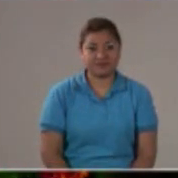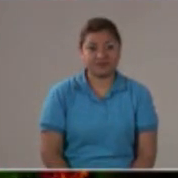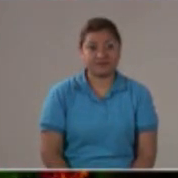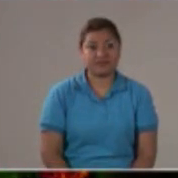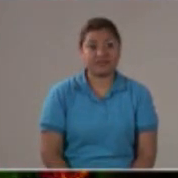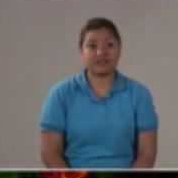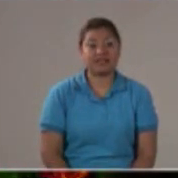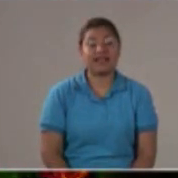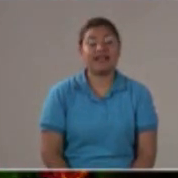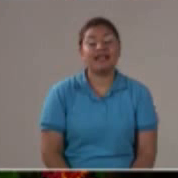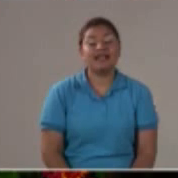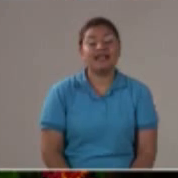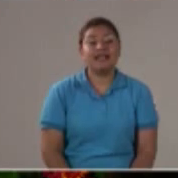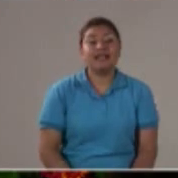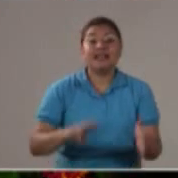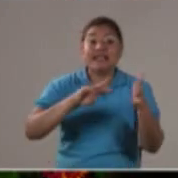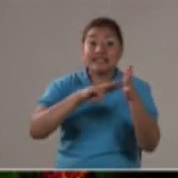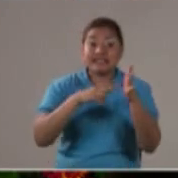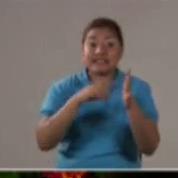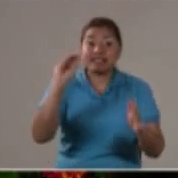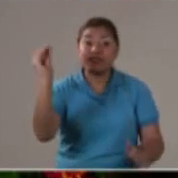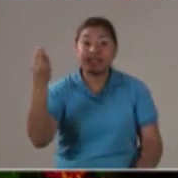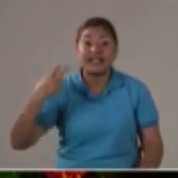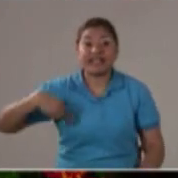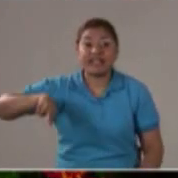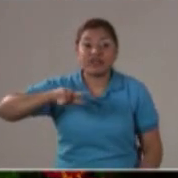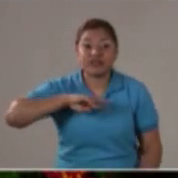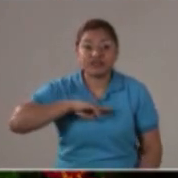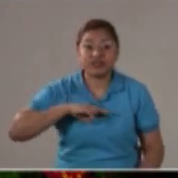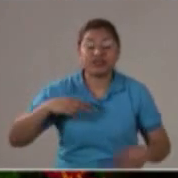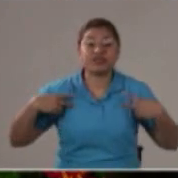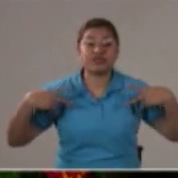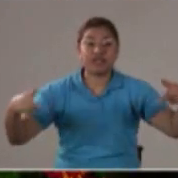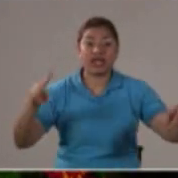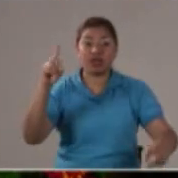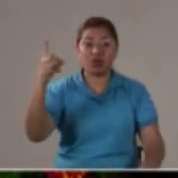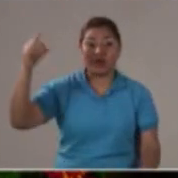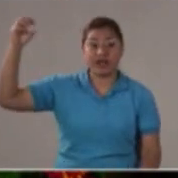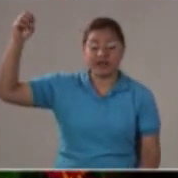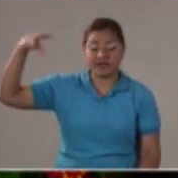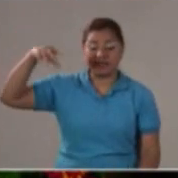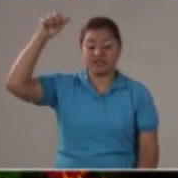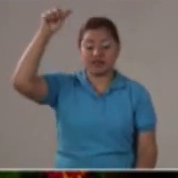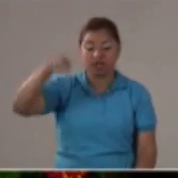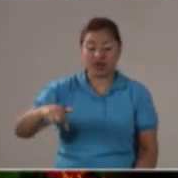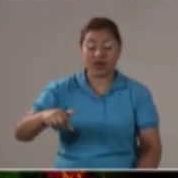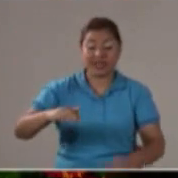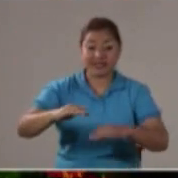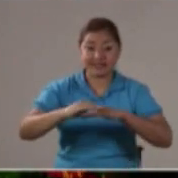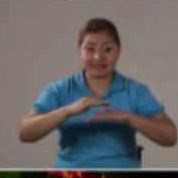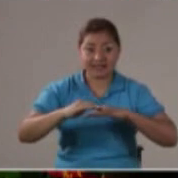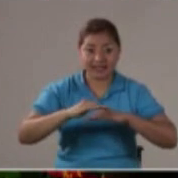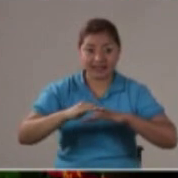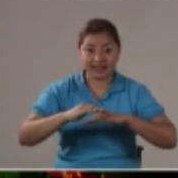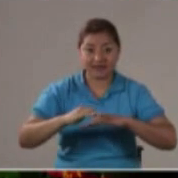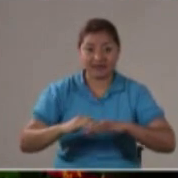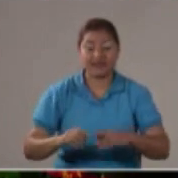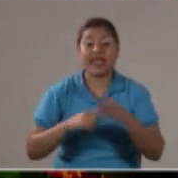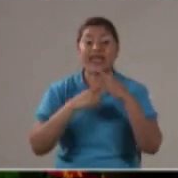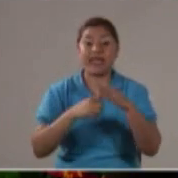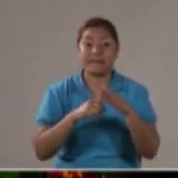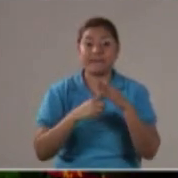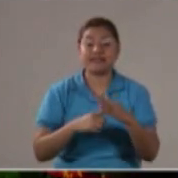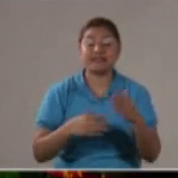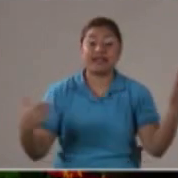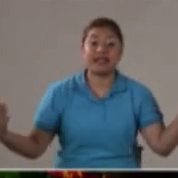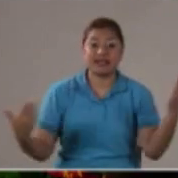Quiere decir que en nosotros hay una bendición que hoy se activa. Empezar de nuevo.